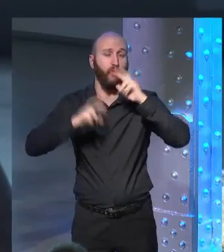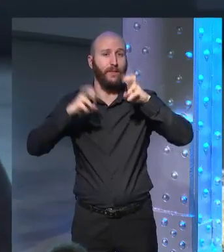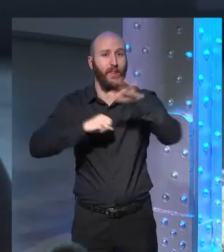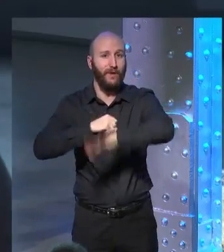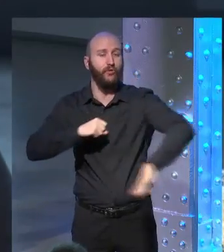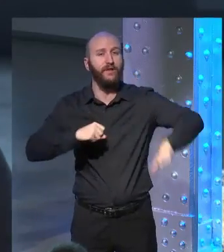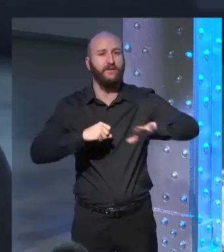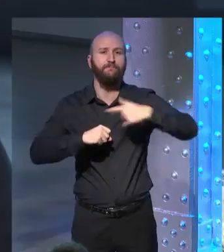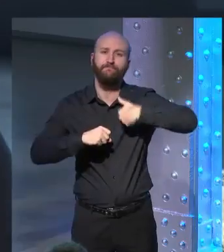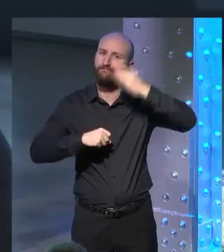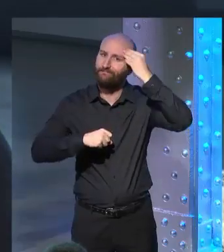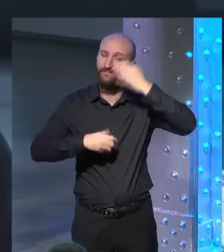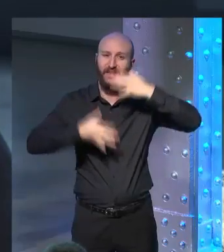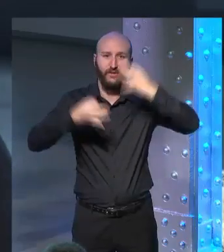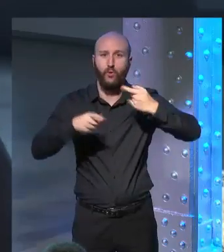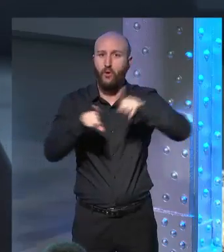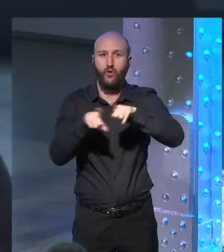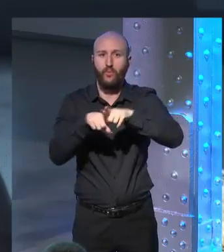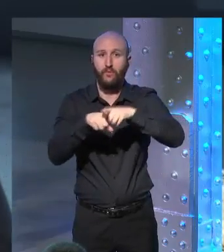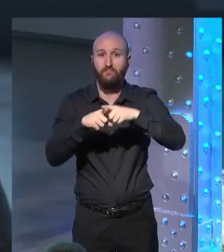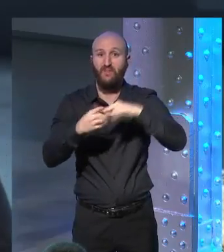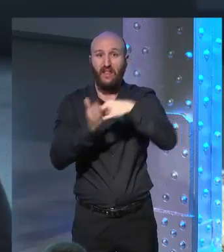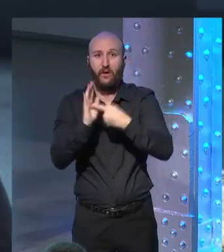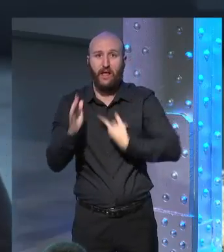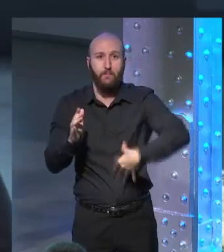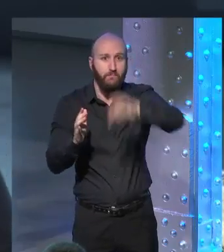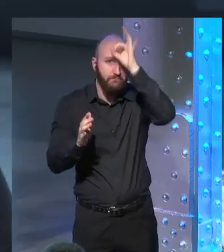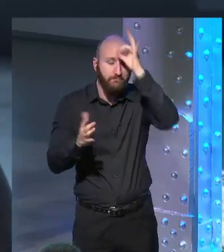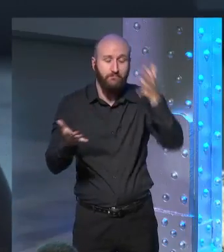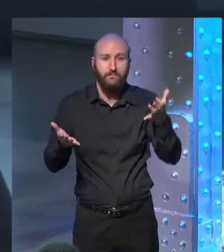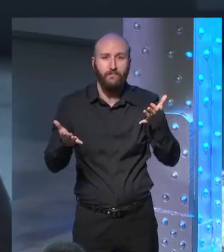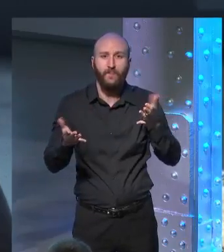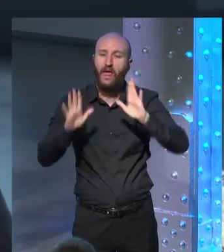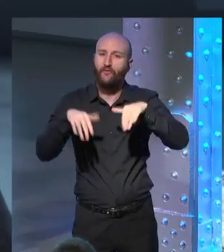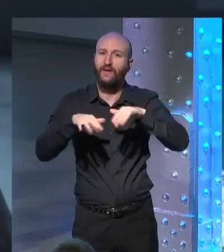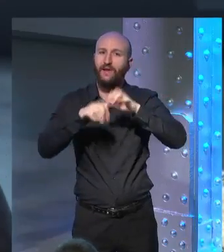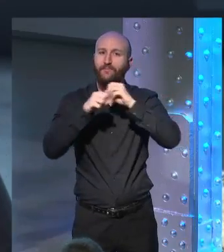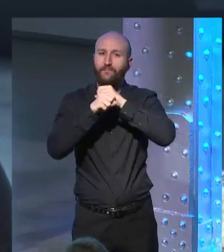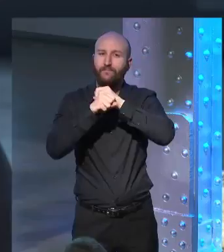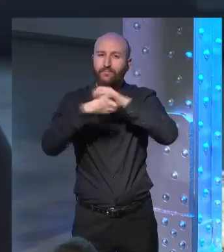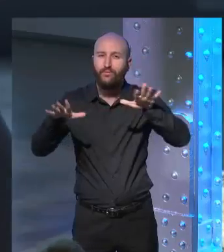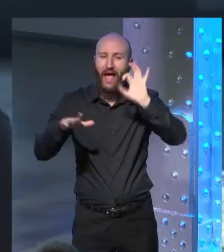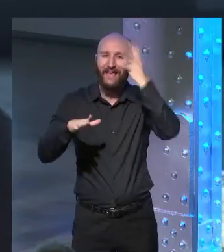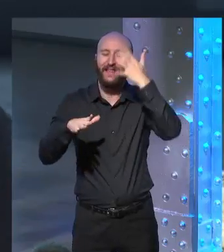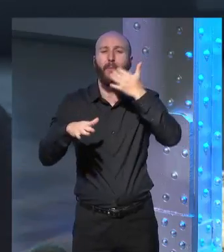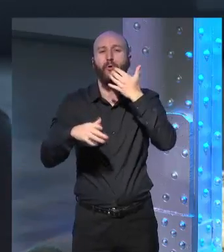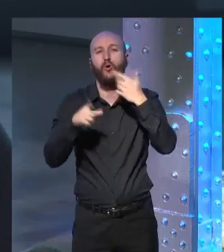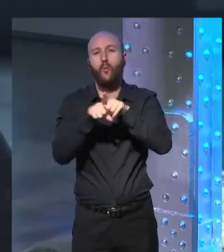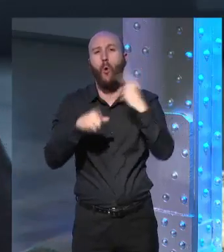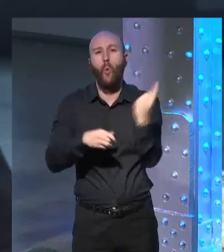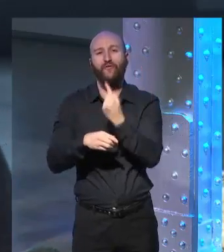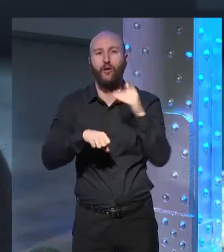que posiblemente seamos analfabetos digitales y fomentamos la aparición de huérfanos digitales. No es el